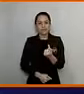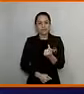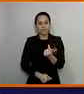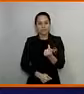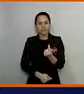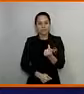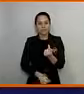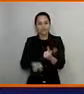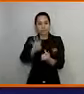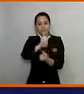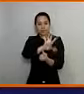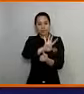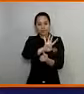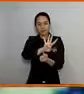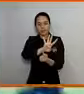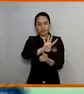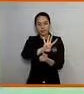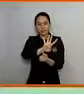4.